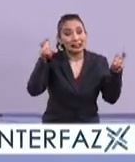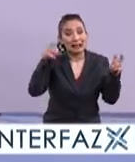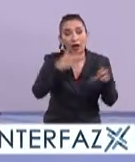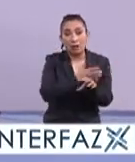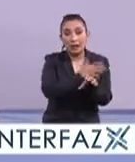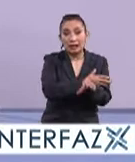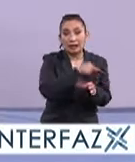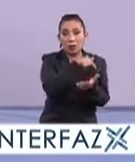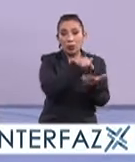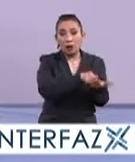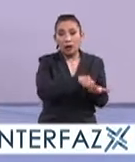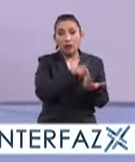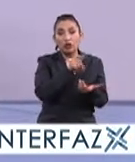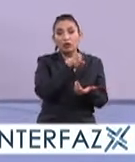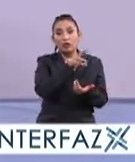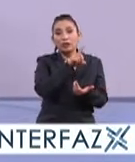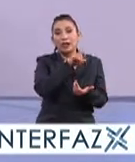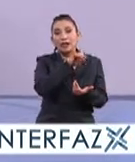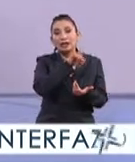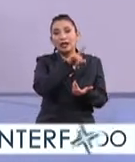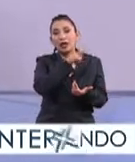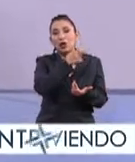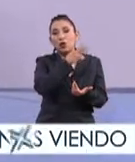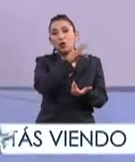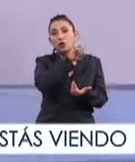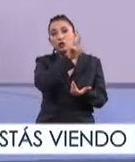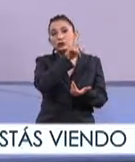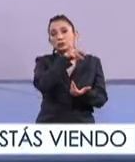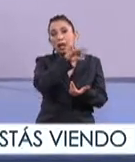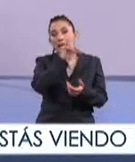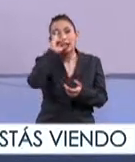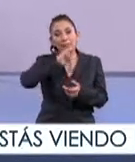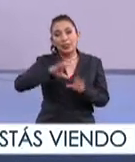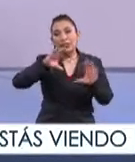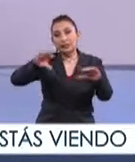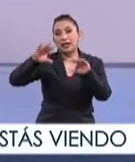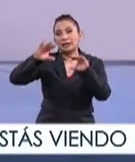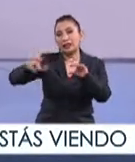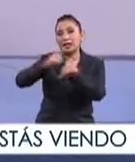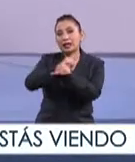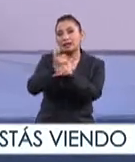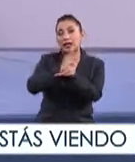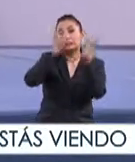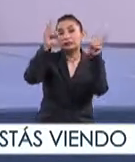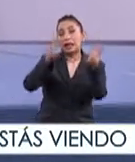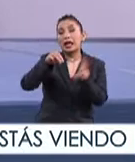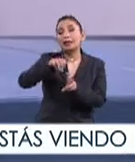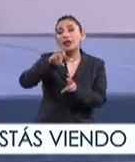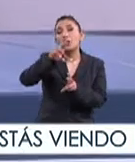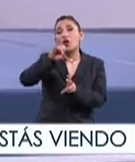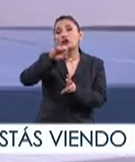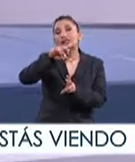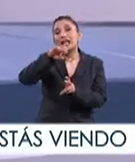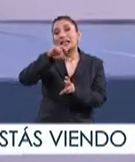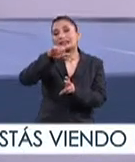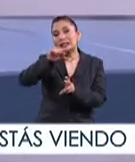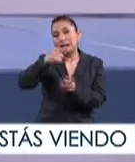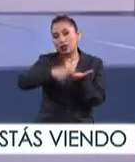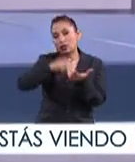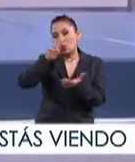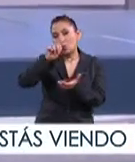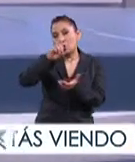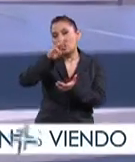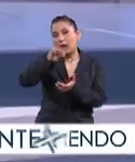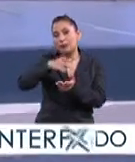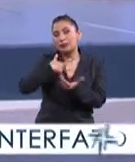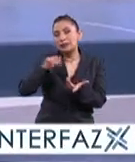nos acompañan en el estudio el doctor Daniel Guzmán Toledo. Él es jefe de enseñanza de la licenciatura en Neurociencias de la UNAM,